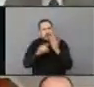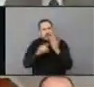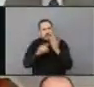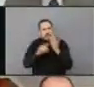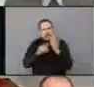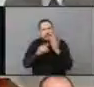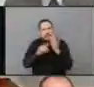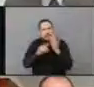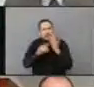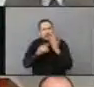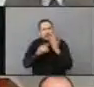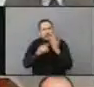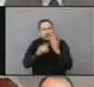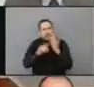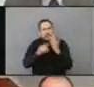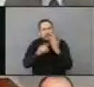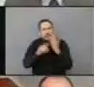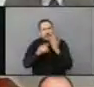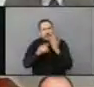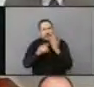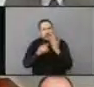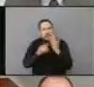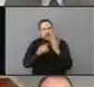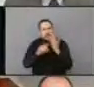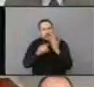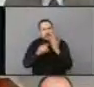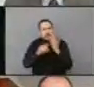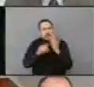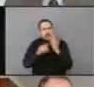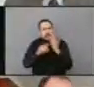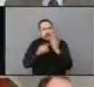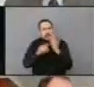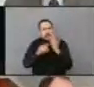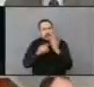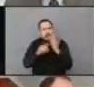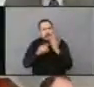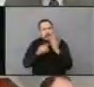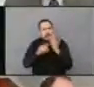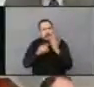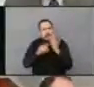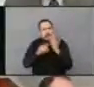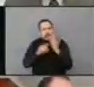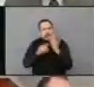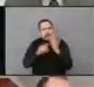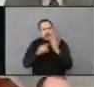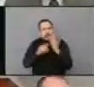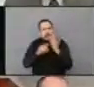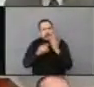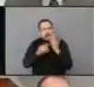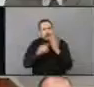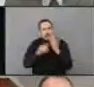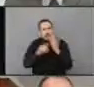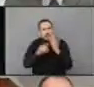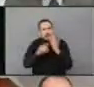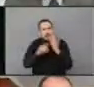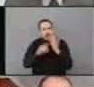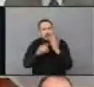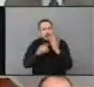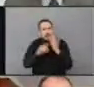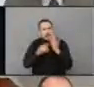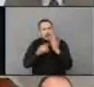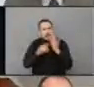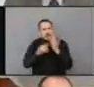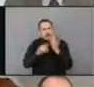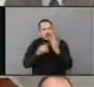esas consideraciones, si usted está de acuerdo, las agregamos al análisis de promoción personalizada y